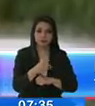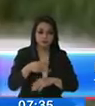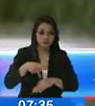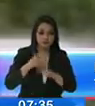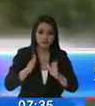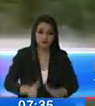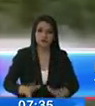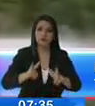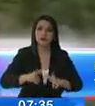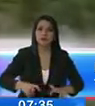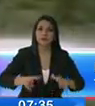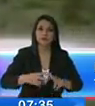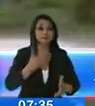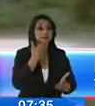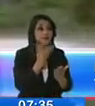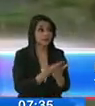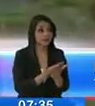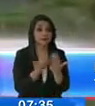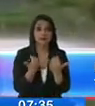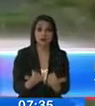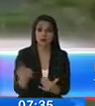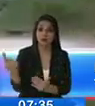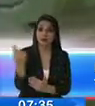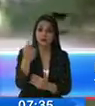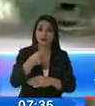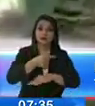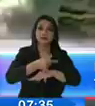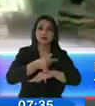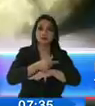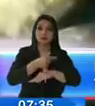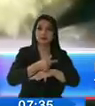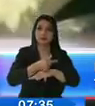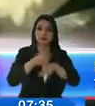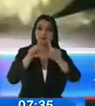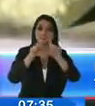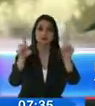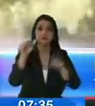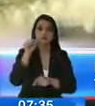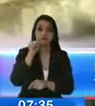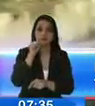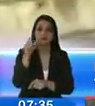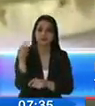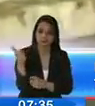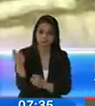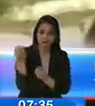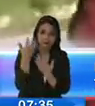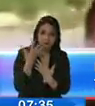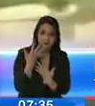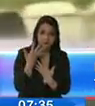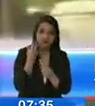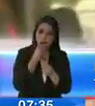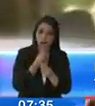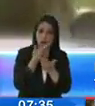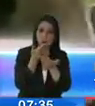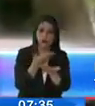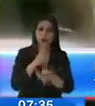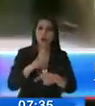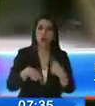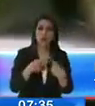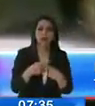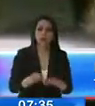investigaciones muchísimo ahora vamos a hablar con el gerente de la empresa de agua potable para que sobre todo nos cuente cuando estará